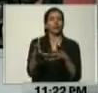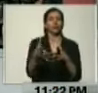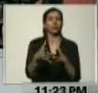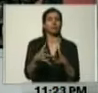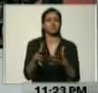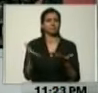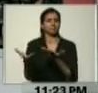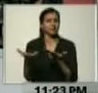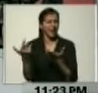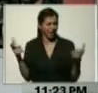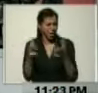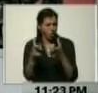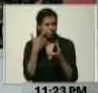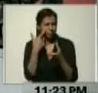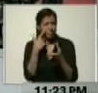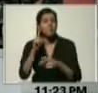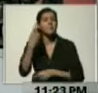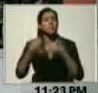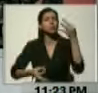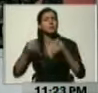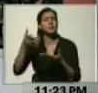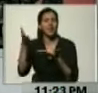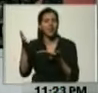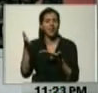es que en esa reunión de Primera Justicia